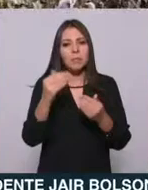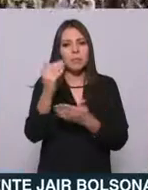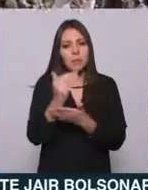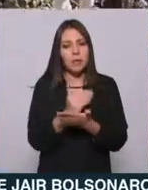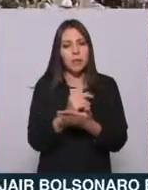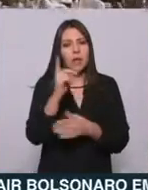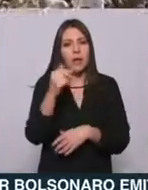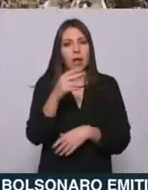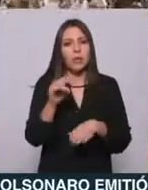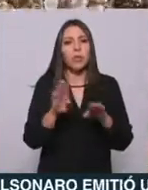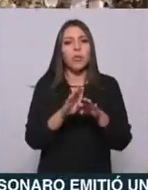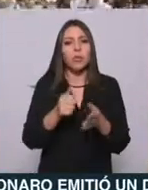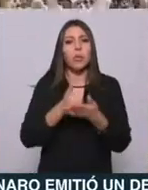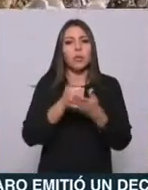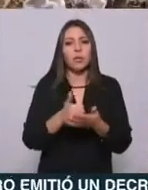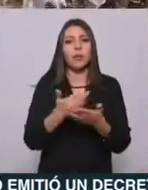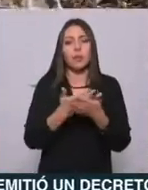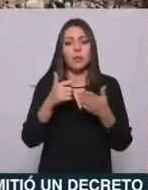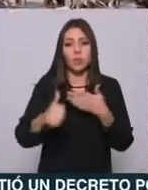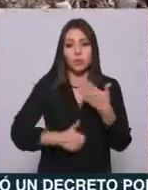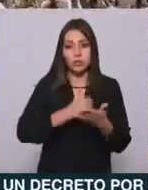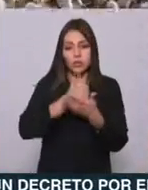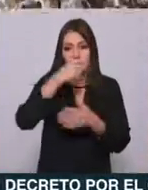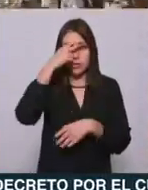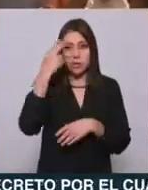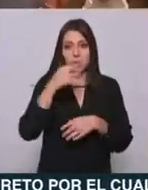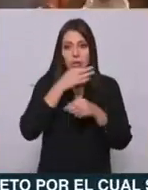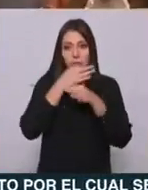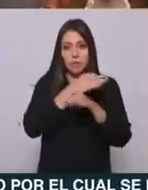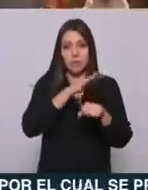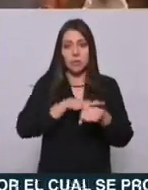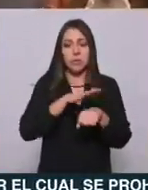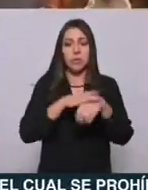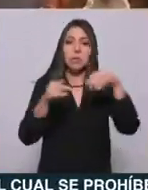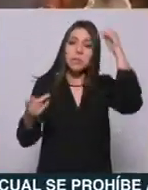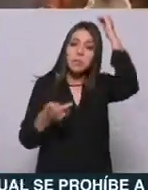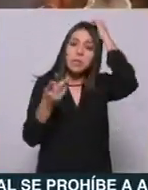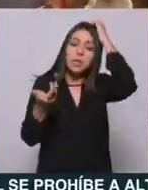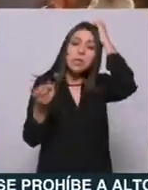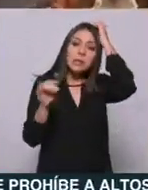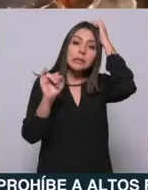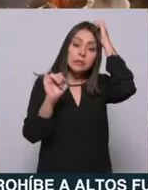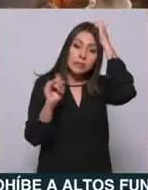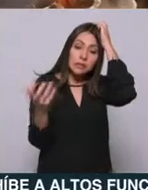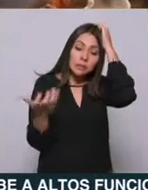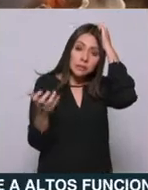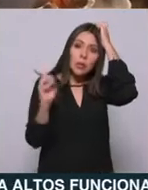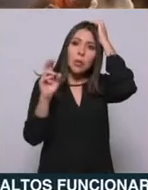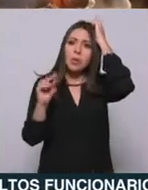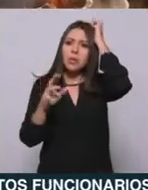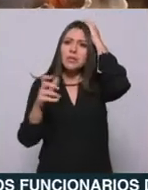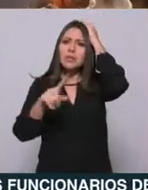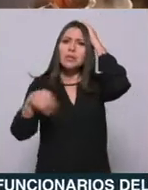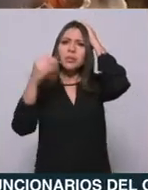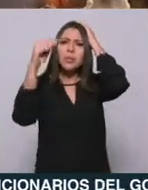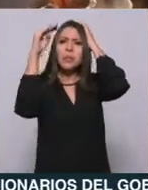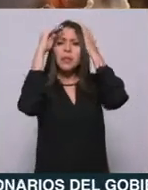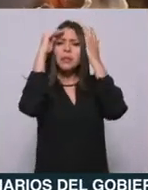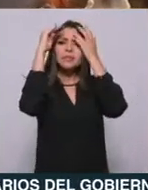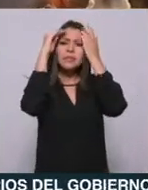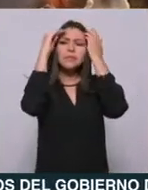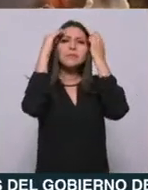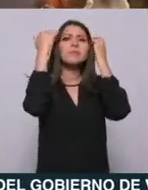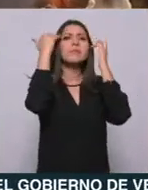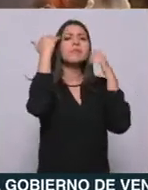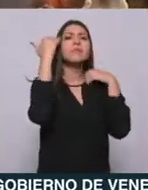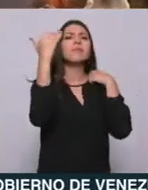de género en la Ciudad de México. Estamos hablando de si se va a hacer o no se va a hacer. ¿Por qué lo están pensando tanto? ¿Por qué se